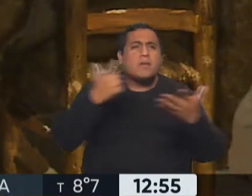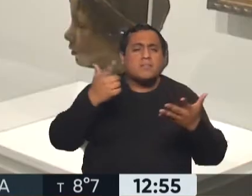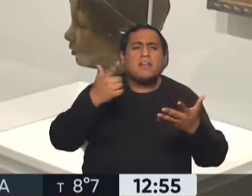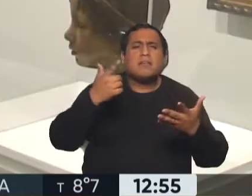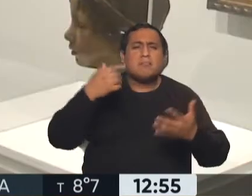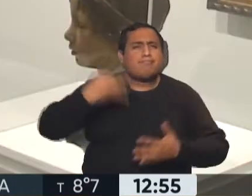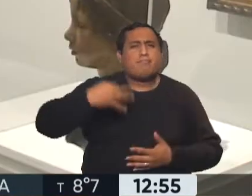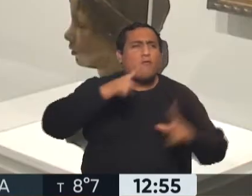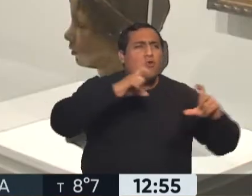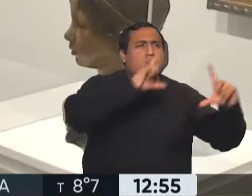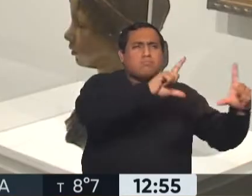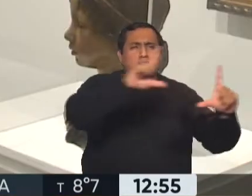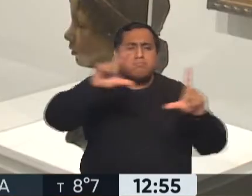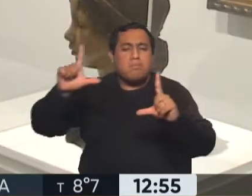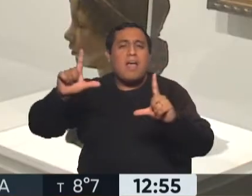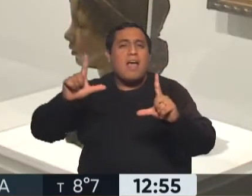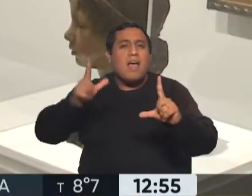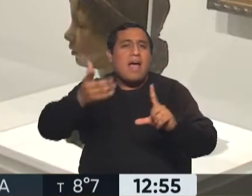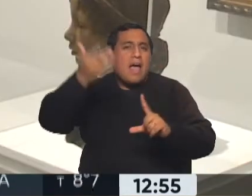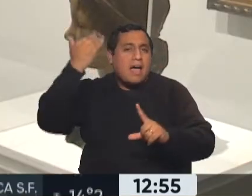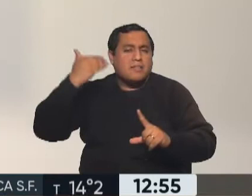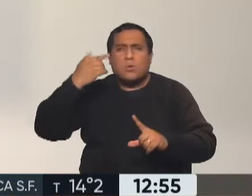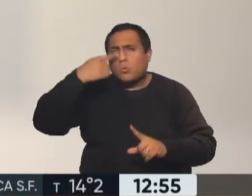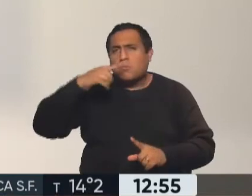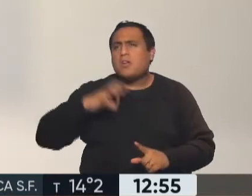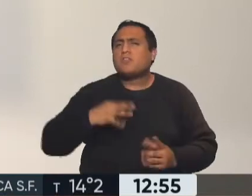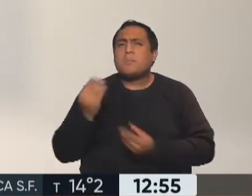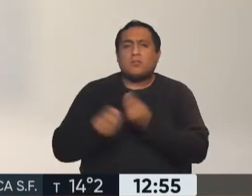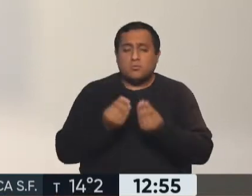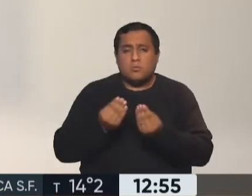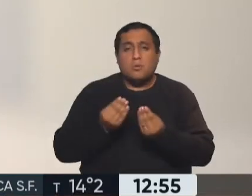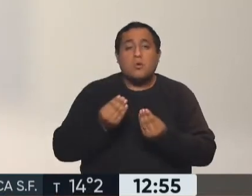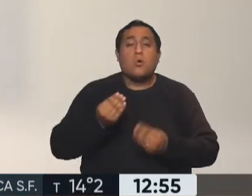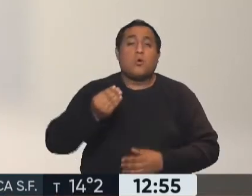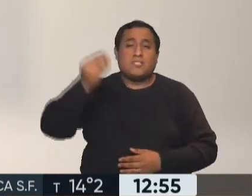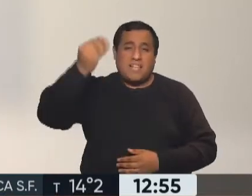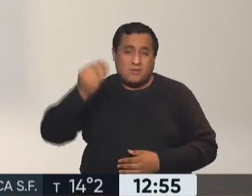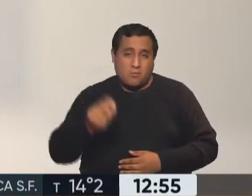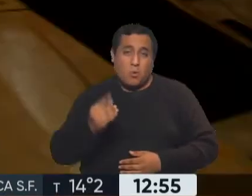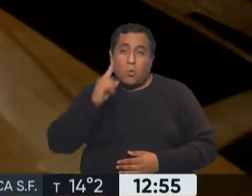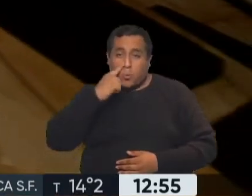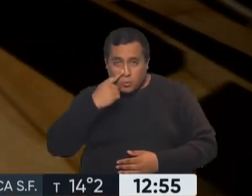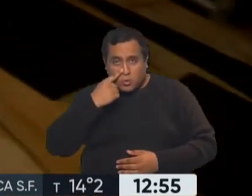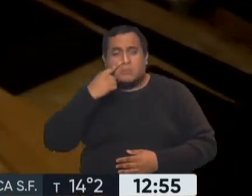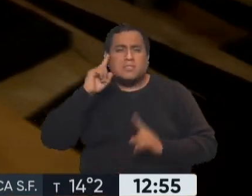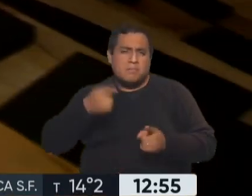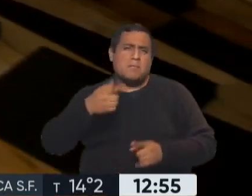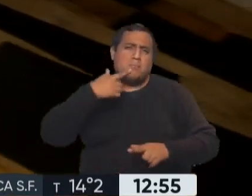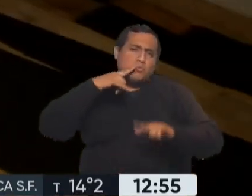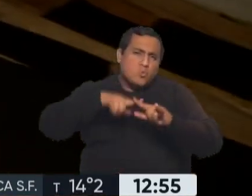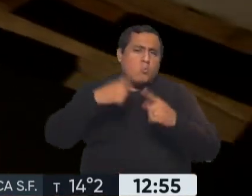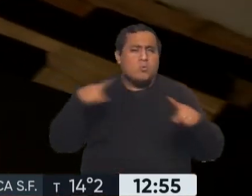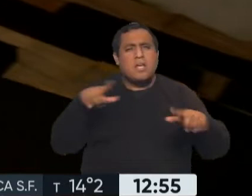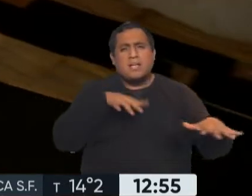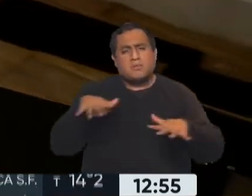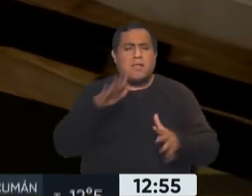a través de fotografías nos muestra lo que pasó en el país en el último año. Los sábados de junio va a continuar el ciclo en concierto. Muchísimas actividades, repito, y